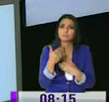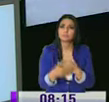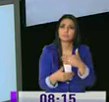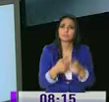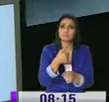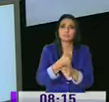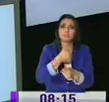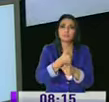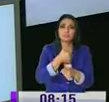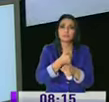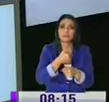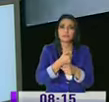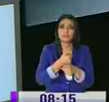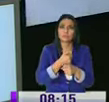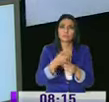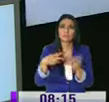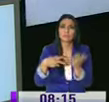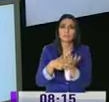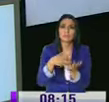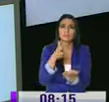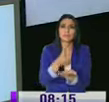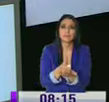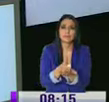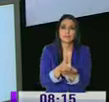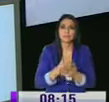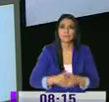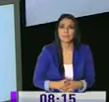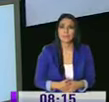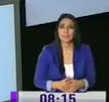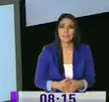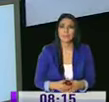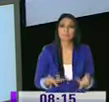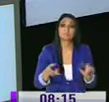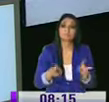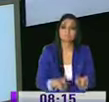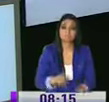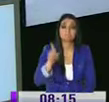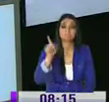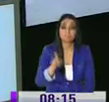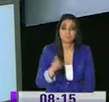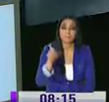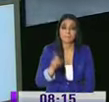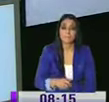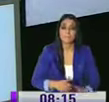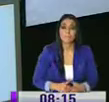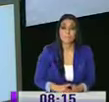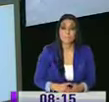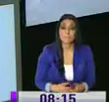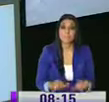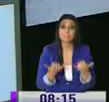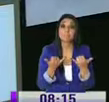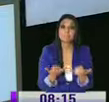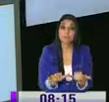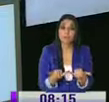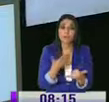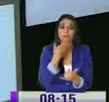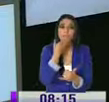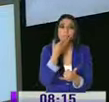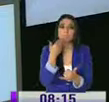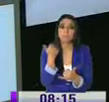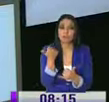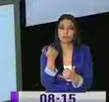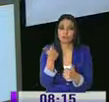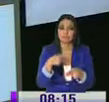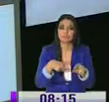trabajos de mejoramiento de las paradas de la ciudad que también es necesario si queremos ahora ubicarnos de mejor manera con el